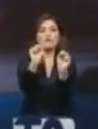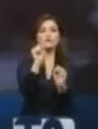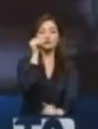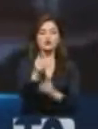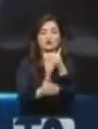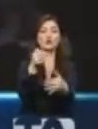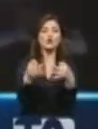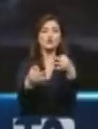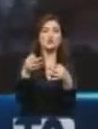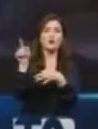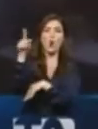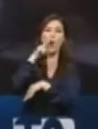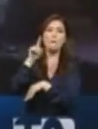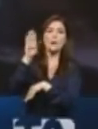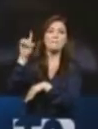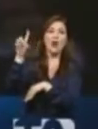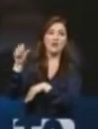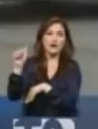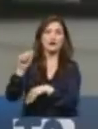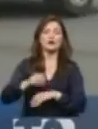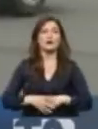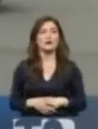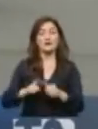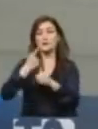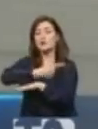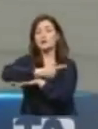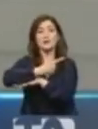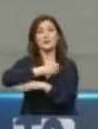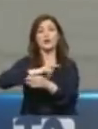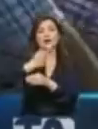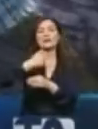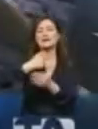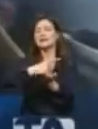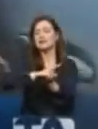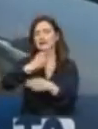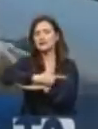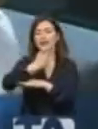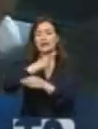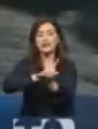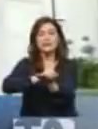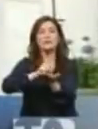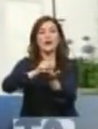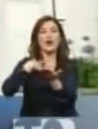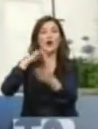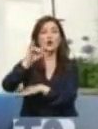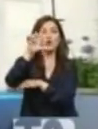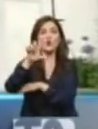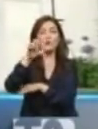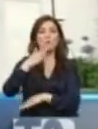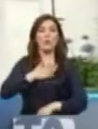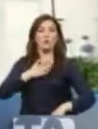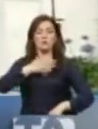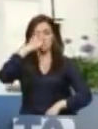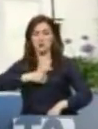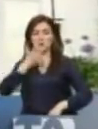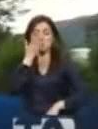instrucción abierta en el caso Balda. Sin embargo, en los primeros días de julio deberá presentarse por primera vez en persona ante la Corte Nacional, como